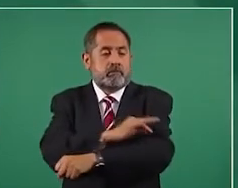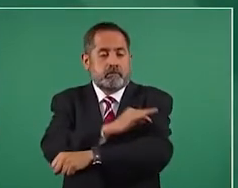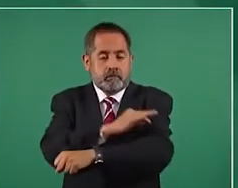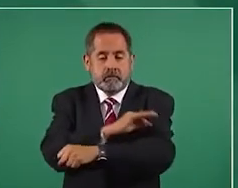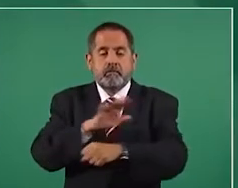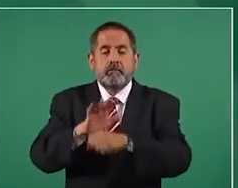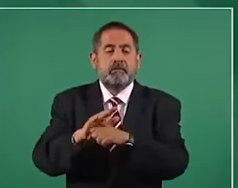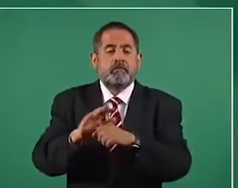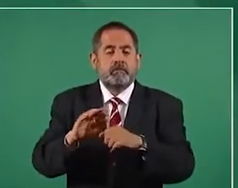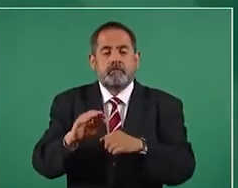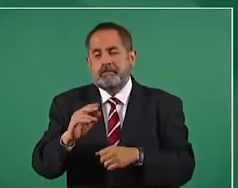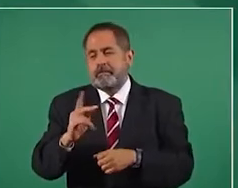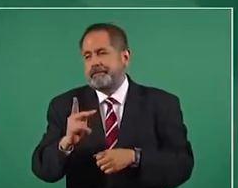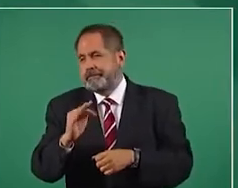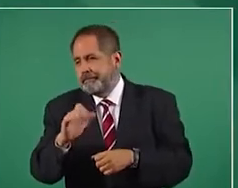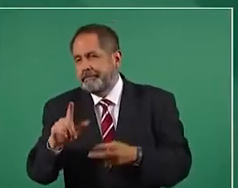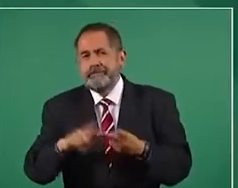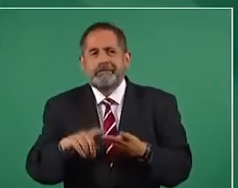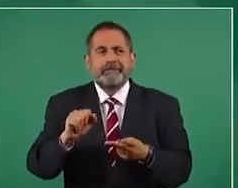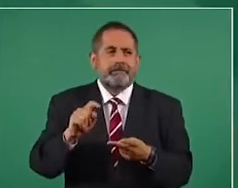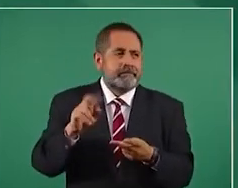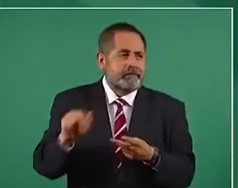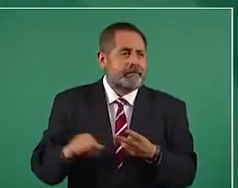qué tipo de vacuna, Pfizer, Astra,